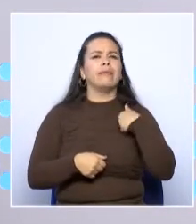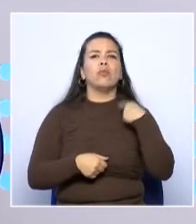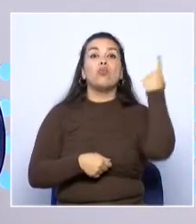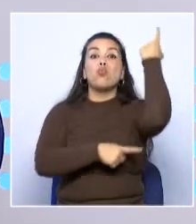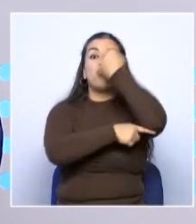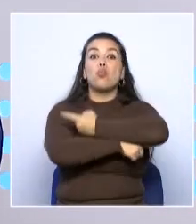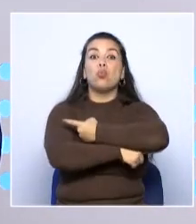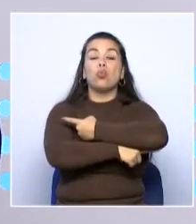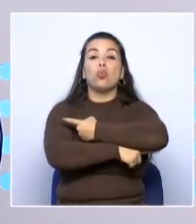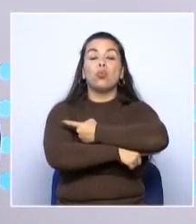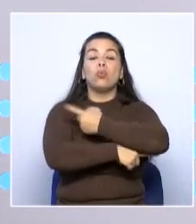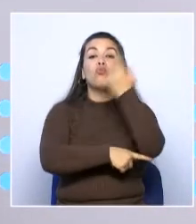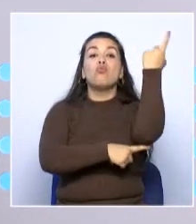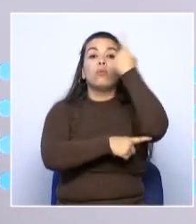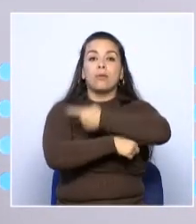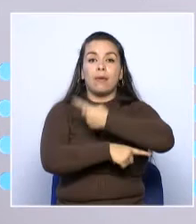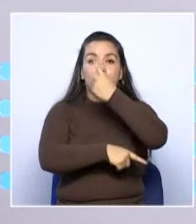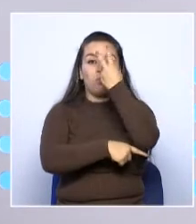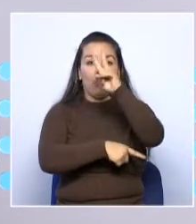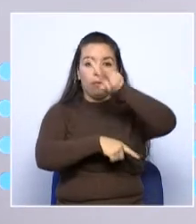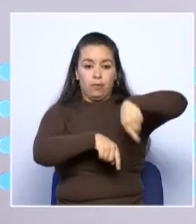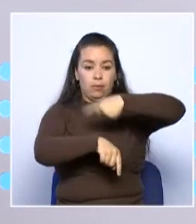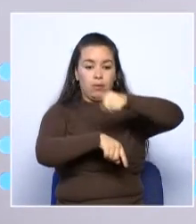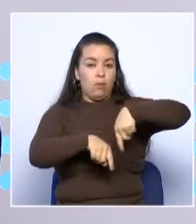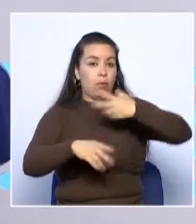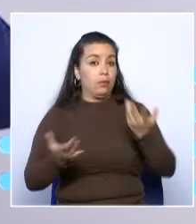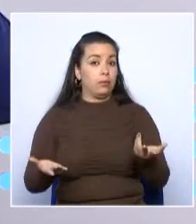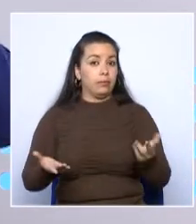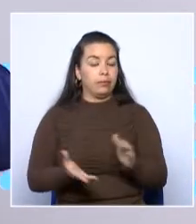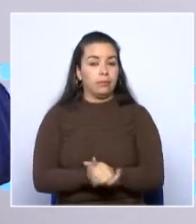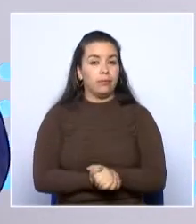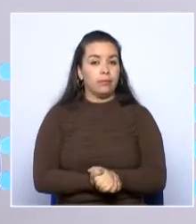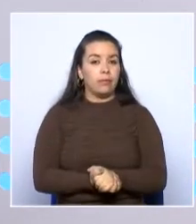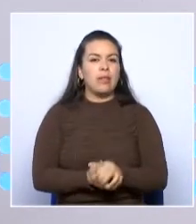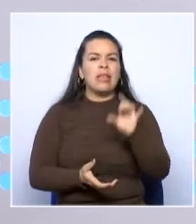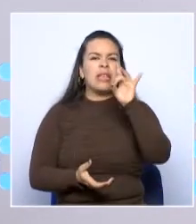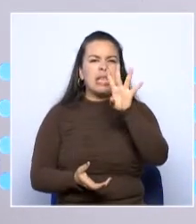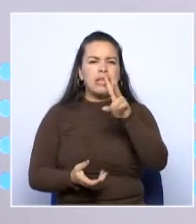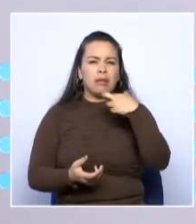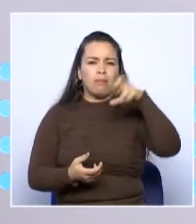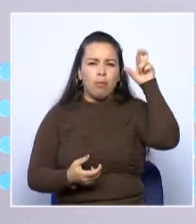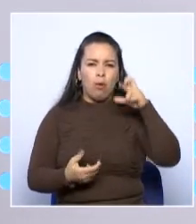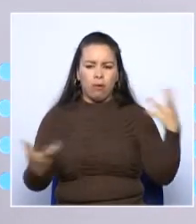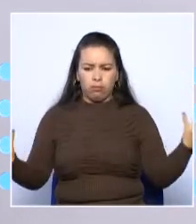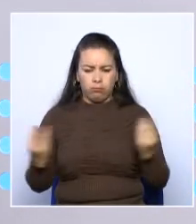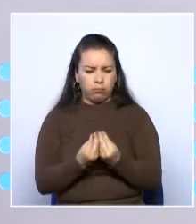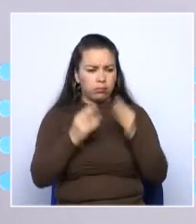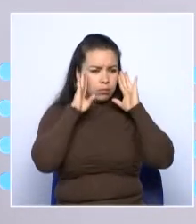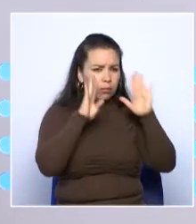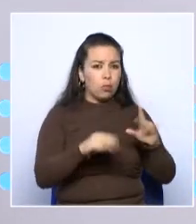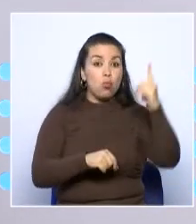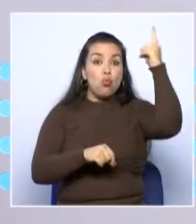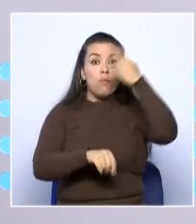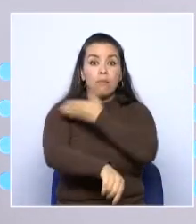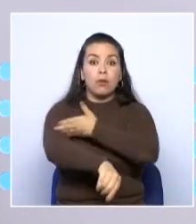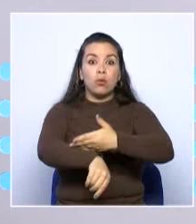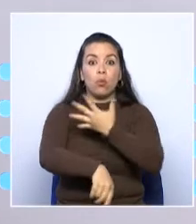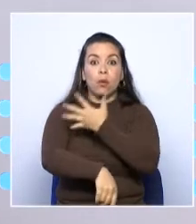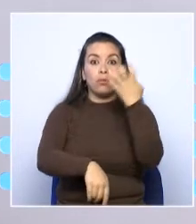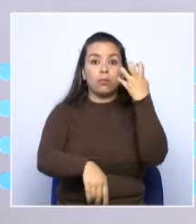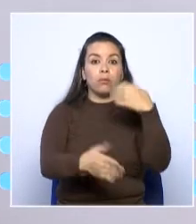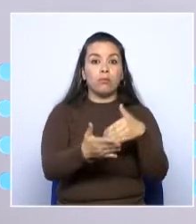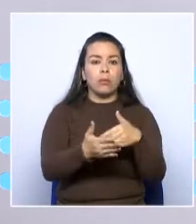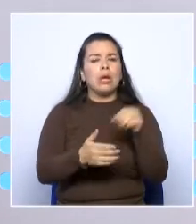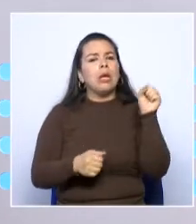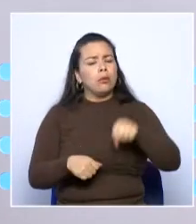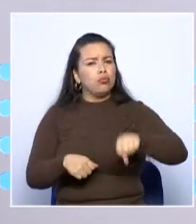consulta que dura 12 horas y lo ven 15 profesionales. ¿Que es que vale 1.400.000? Sí,